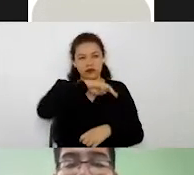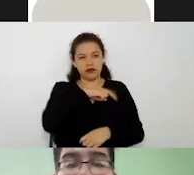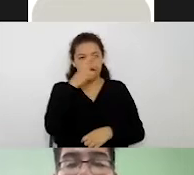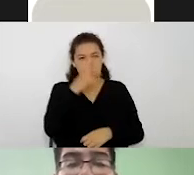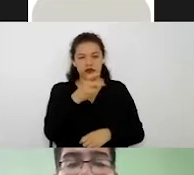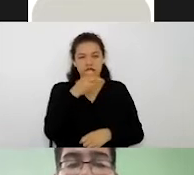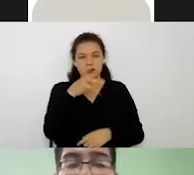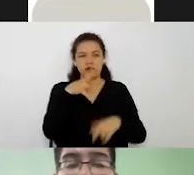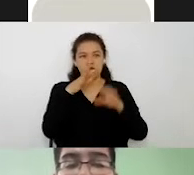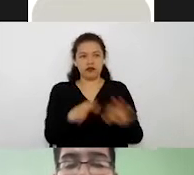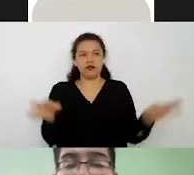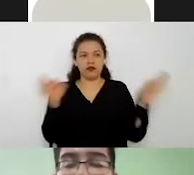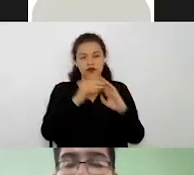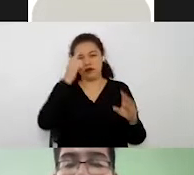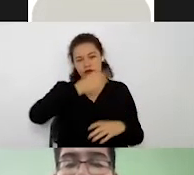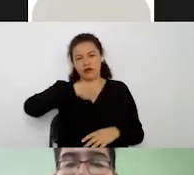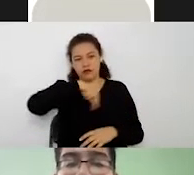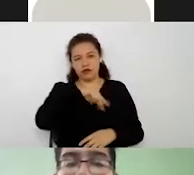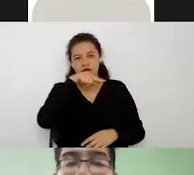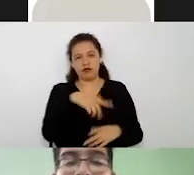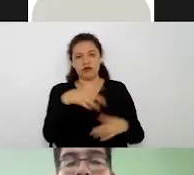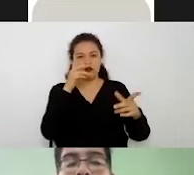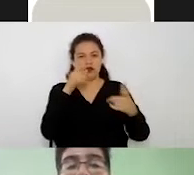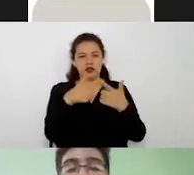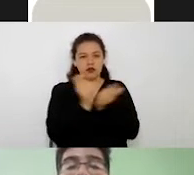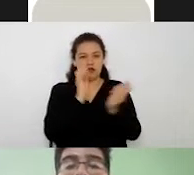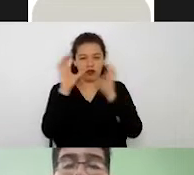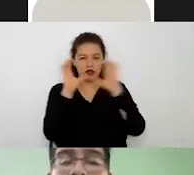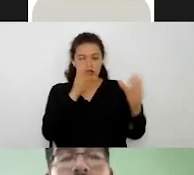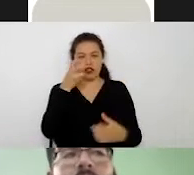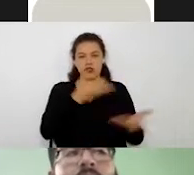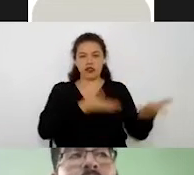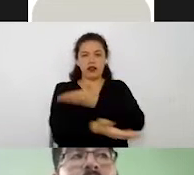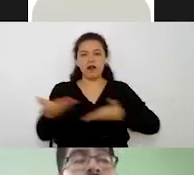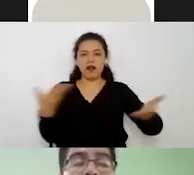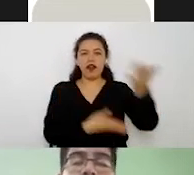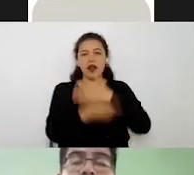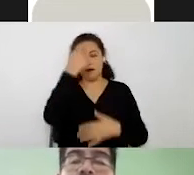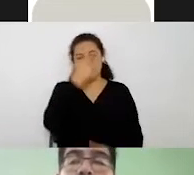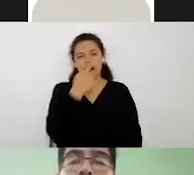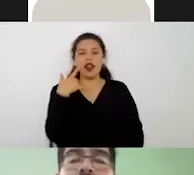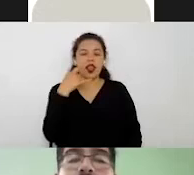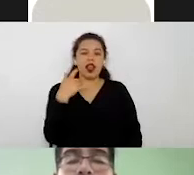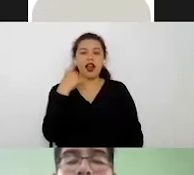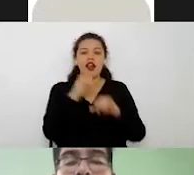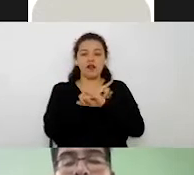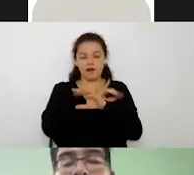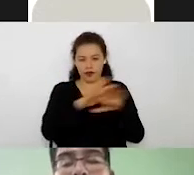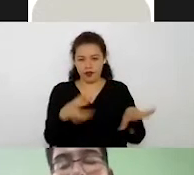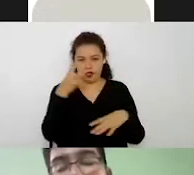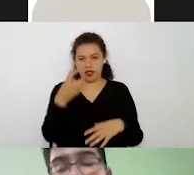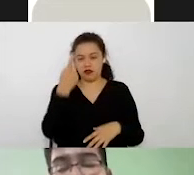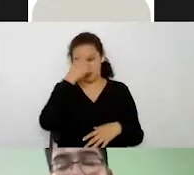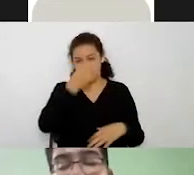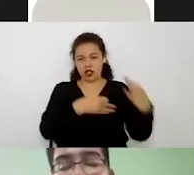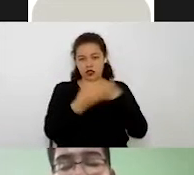parte fundamental de lo que hacemos en la brigada de comunicación, es el compartir, el tratar de que toda esta información le llegue a